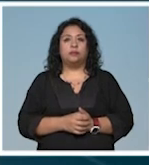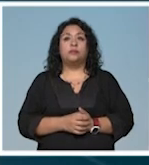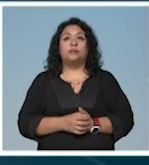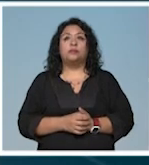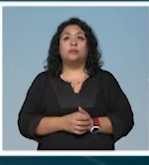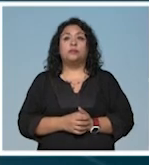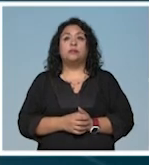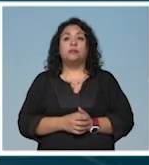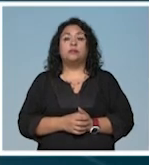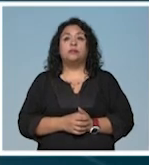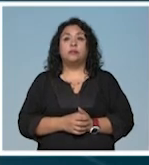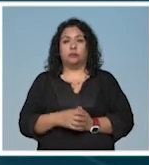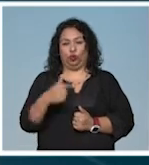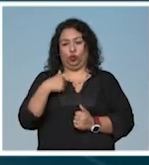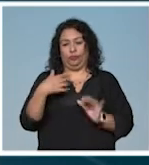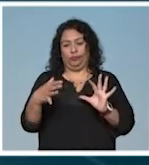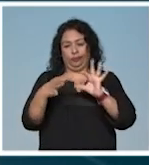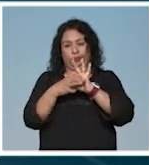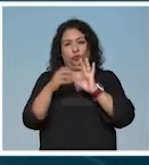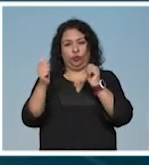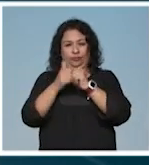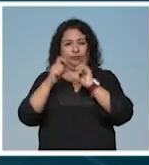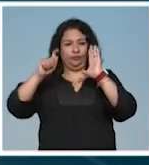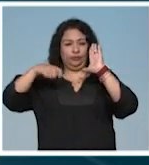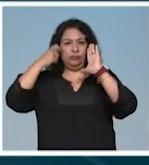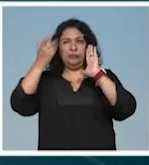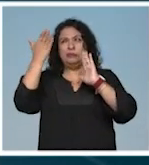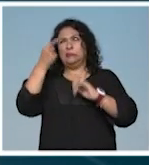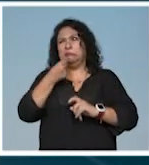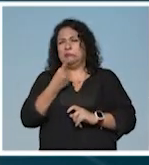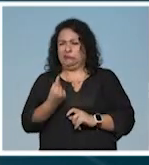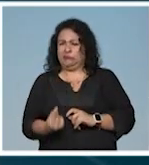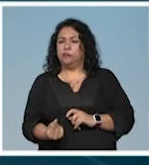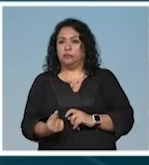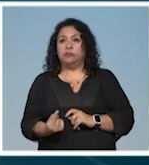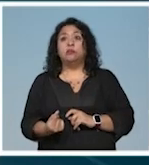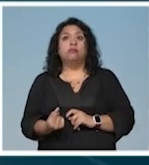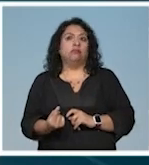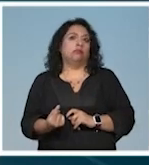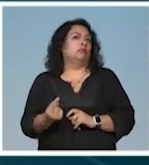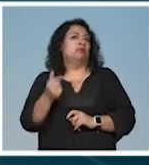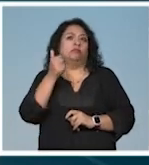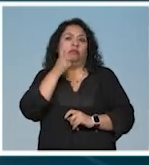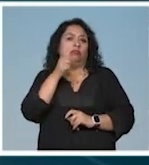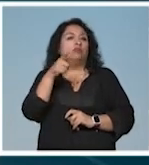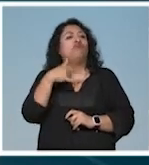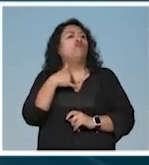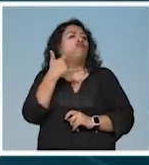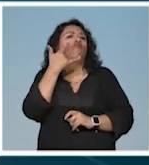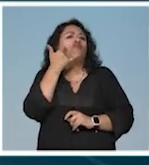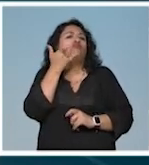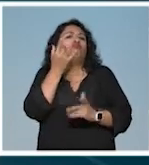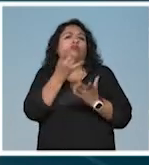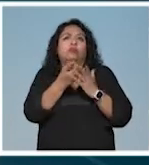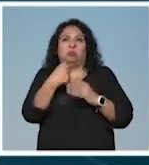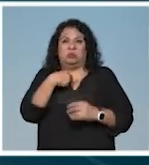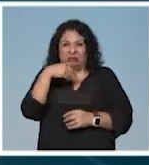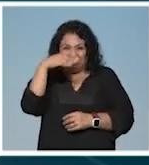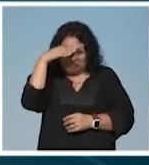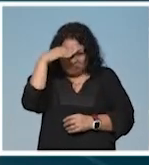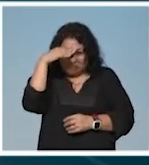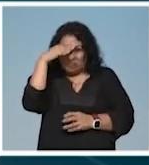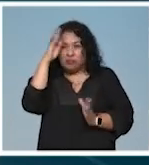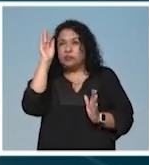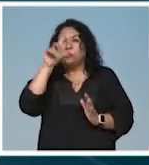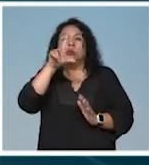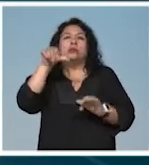Mi relación con el cine en mi infancia o en mi niñez era, claro, como siempre, de espectador nada más, ¿no? O sea, nunca pensé yo, ni siquiera